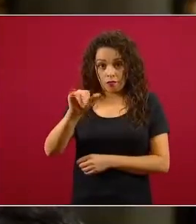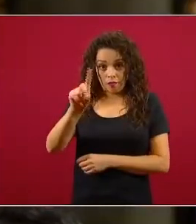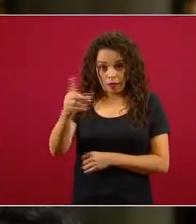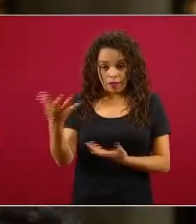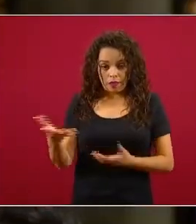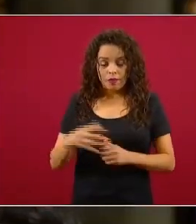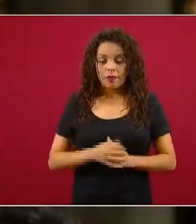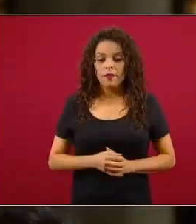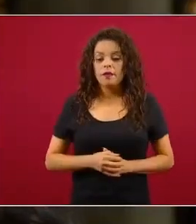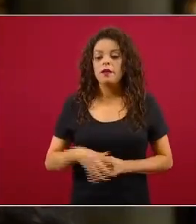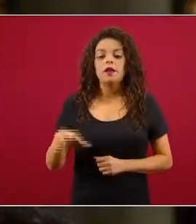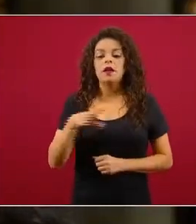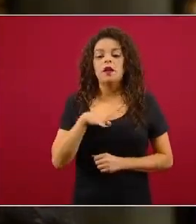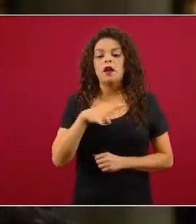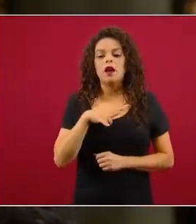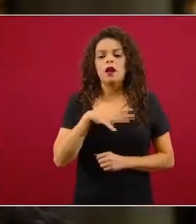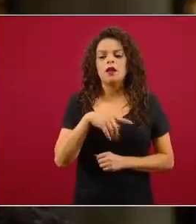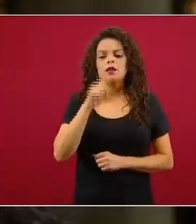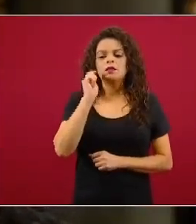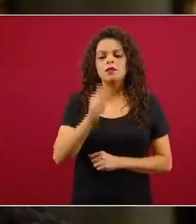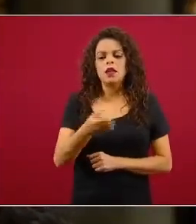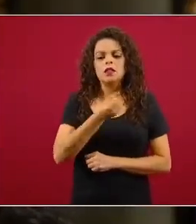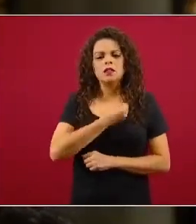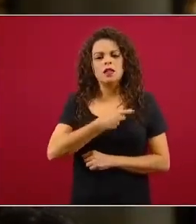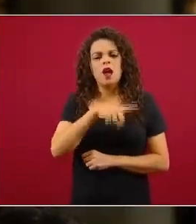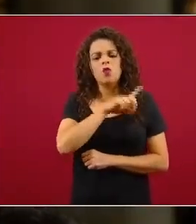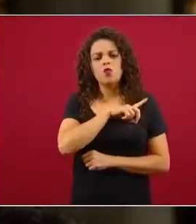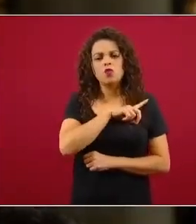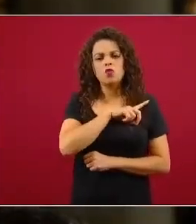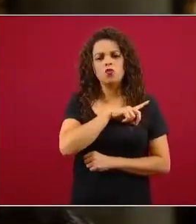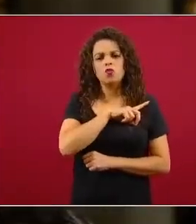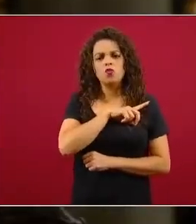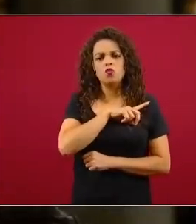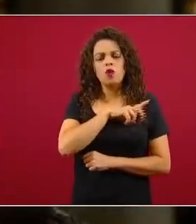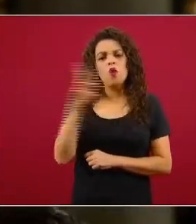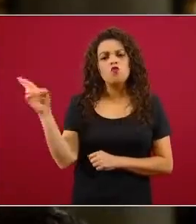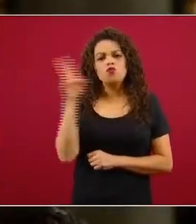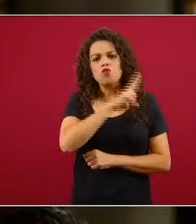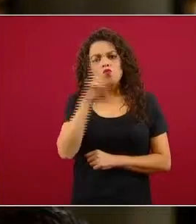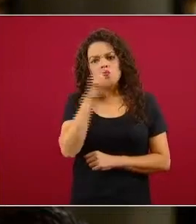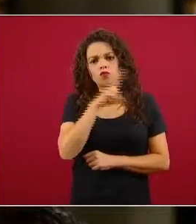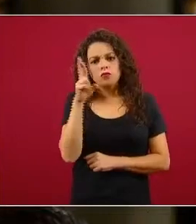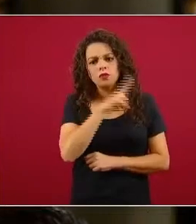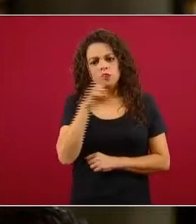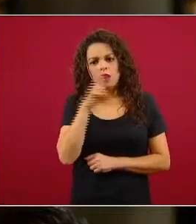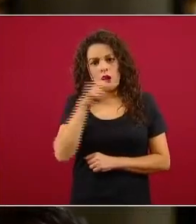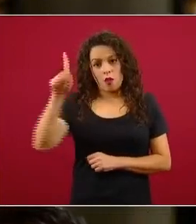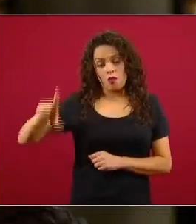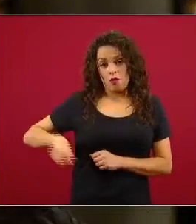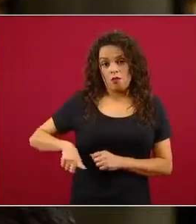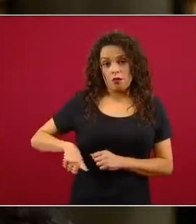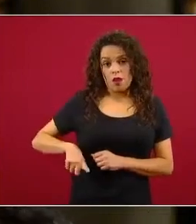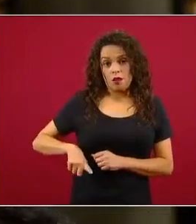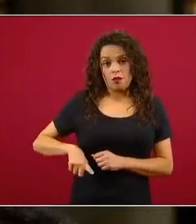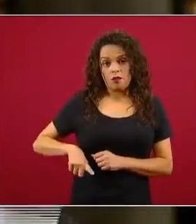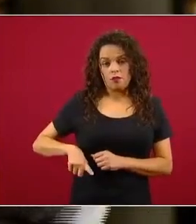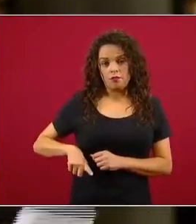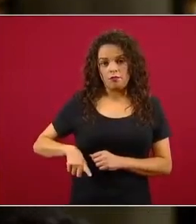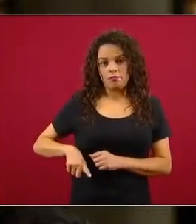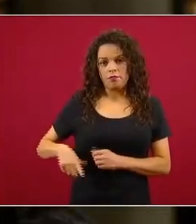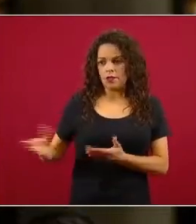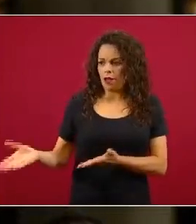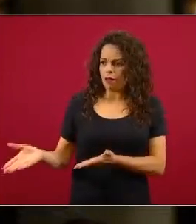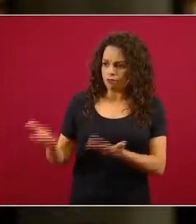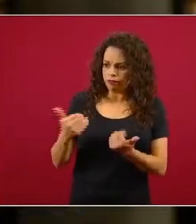invitación del Ministerio de Salud de Rusia, del gobierno de Rusia, al gobierno mexicano, a